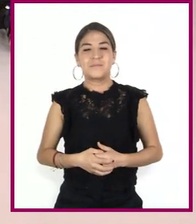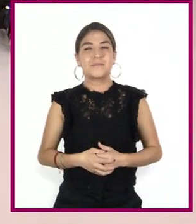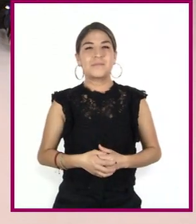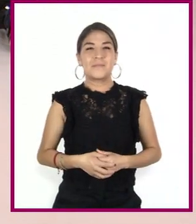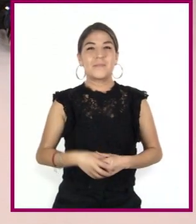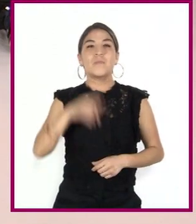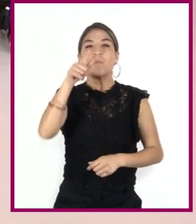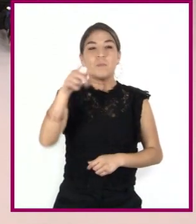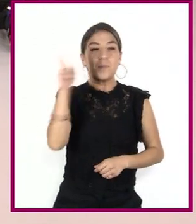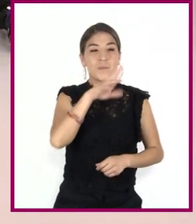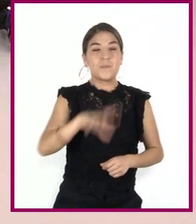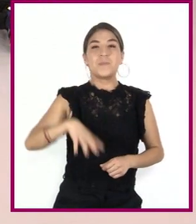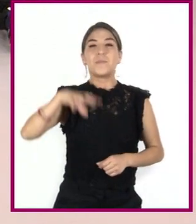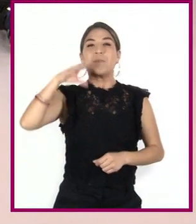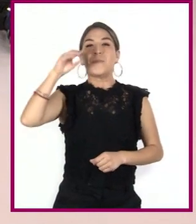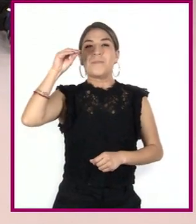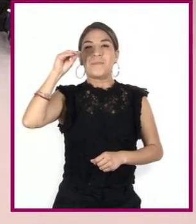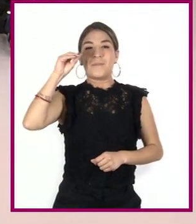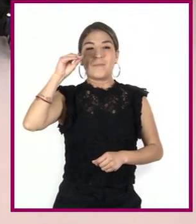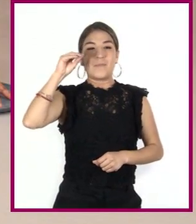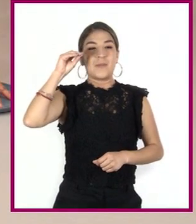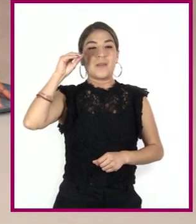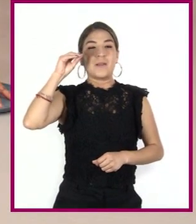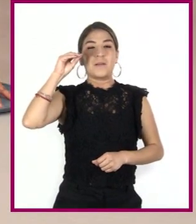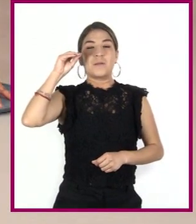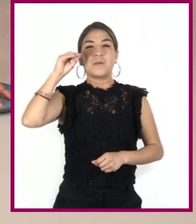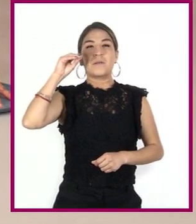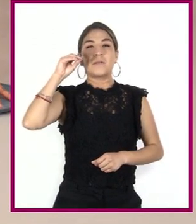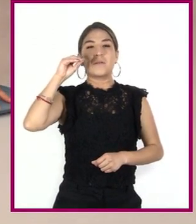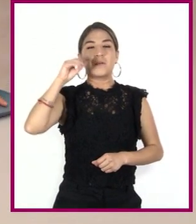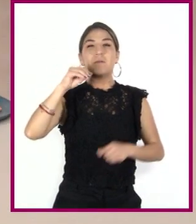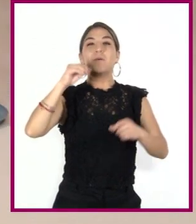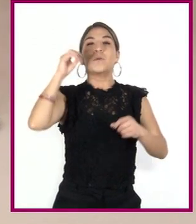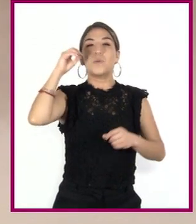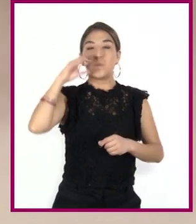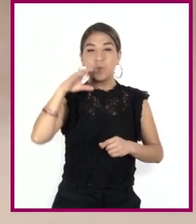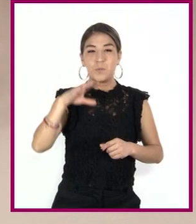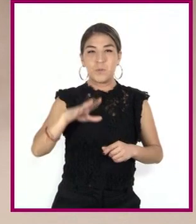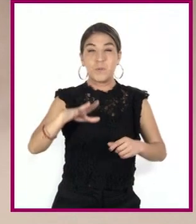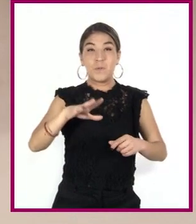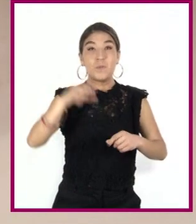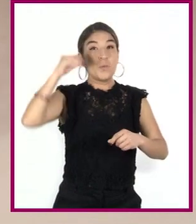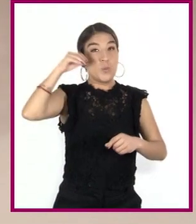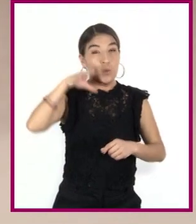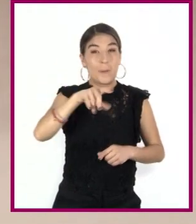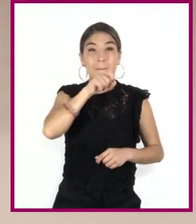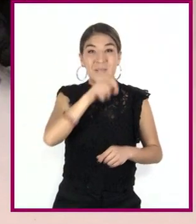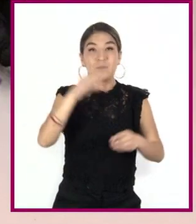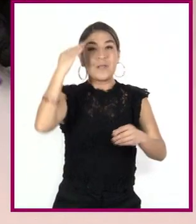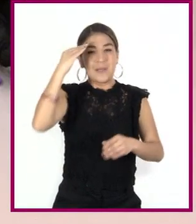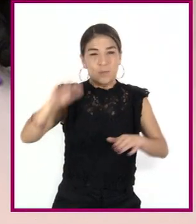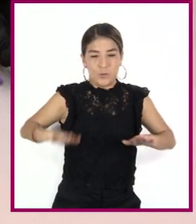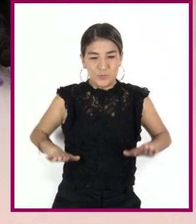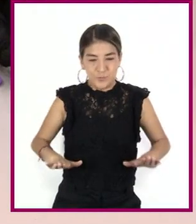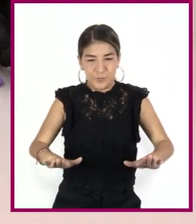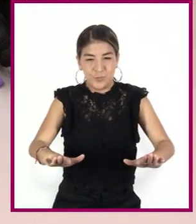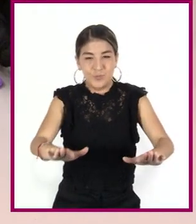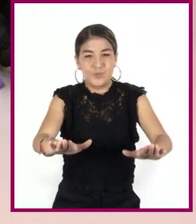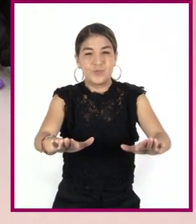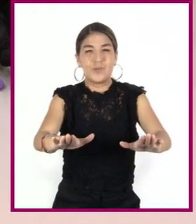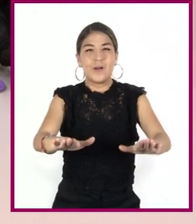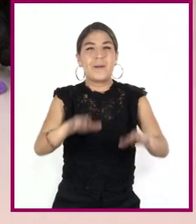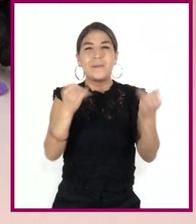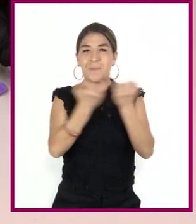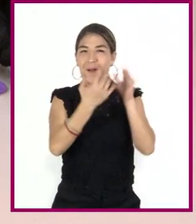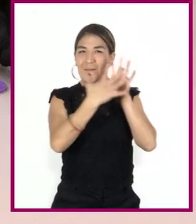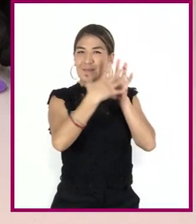una inhalación y en la exhalación vamos a deslizarlos por el piso y lo más lejos